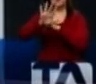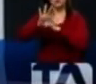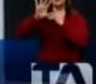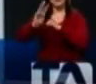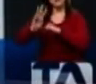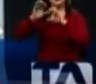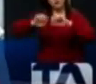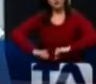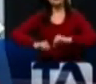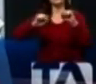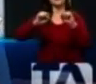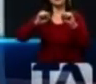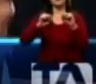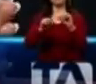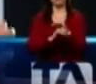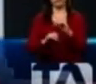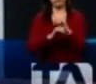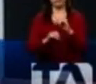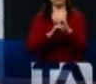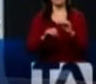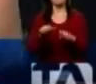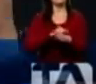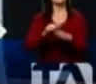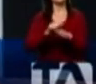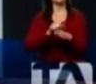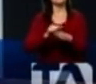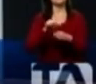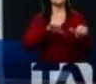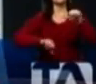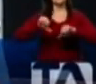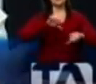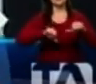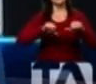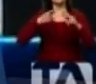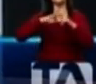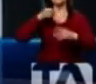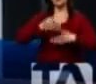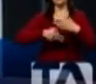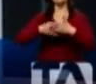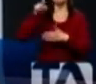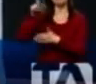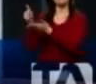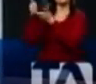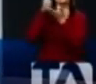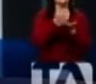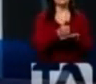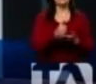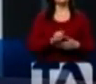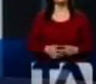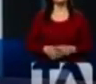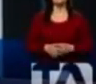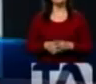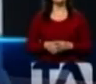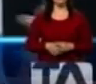4, 5 años, 3, 6, poder tener ensayos clínicos. Estamos hablando de un proceso ya arrancado, pero necesito ayuda. Y entonces a eso